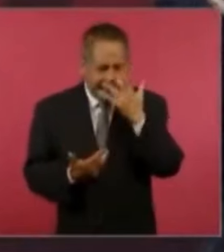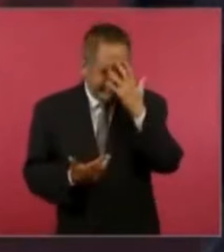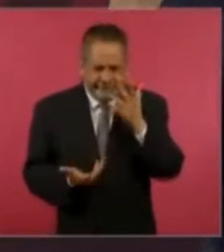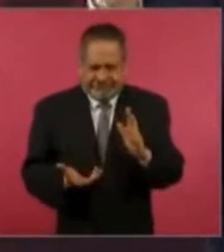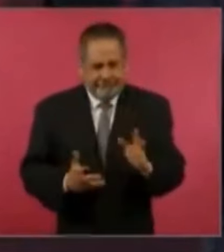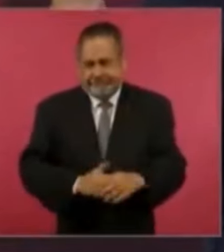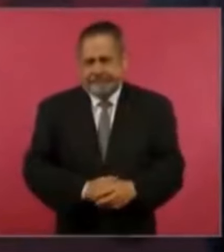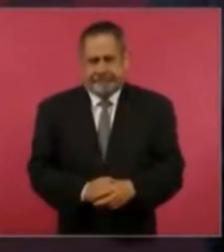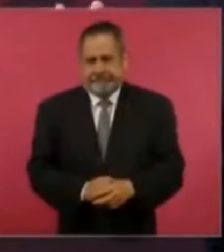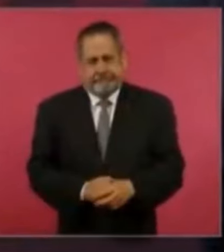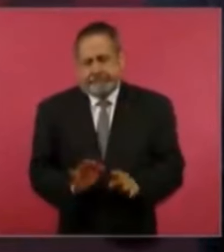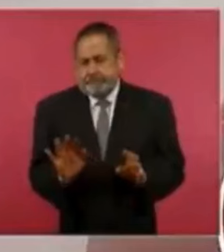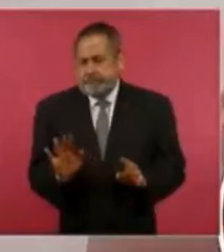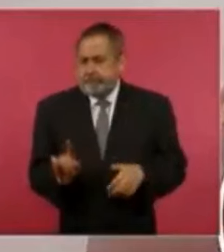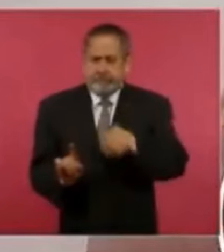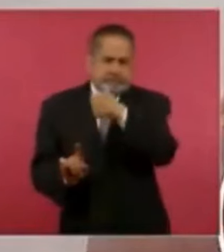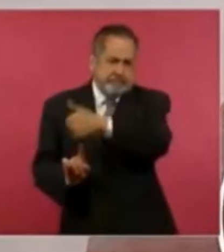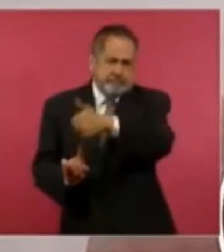Pero cada quien